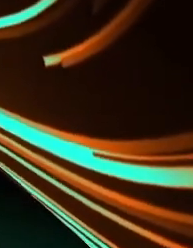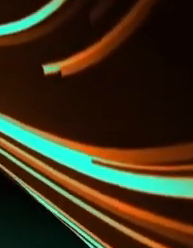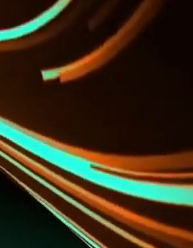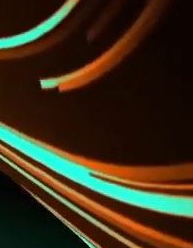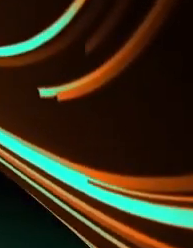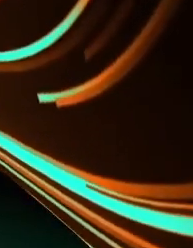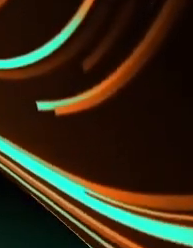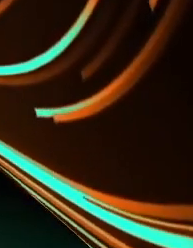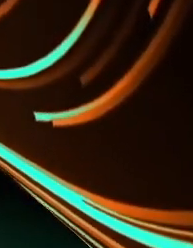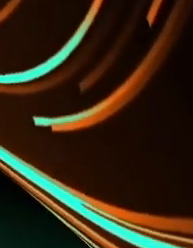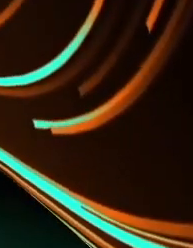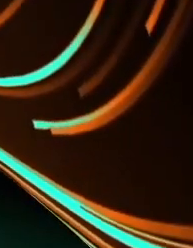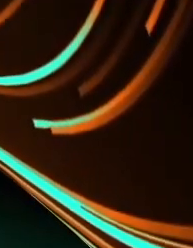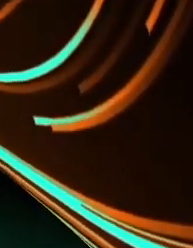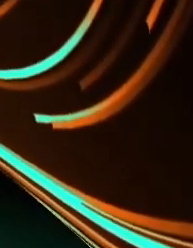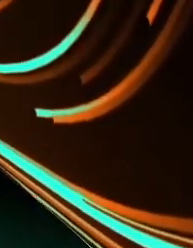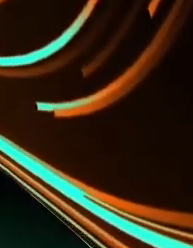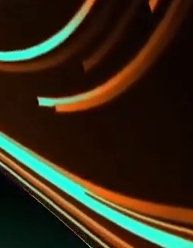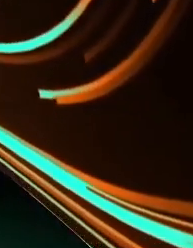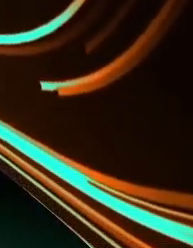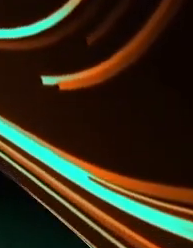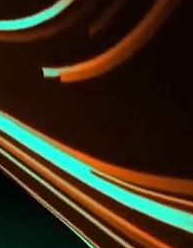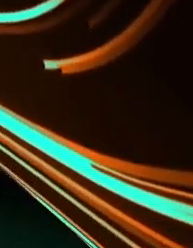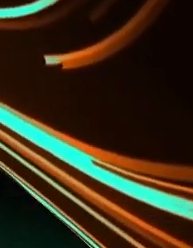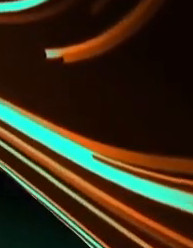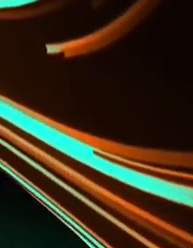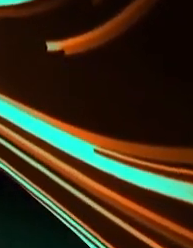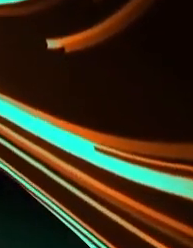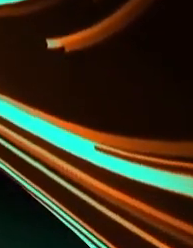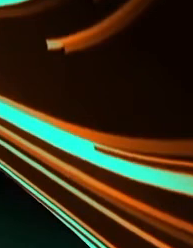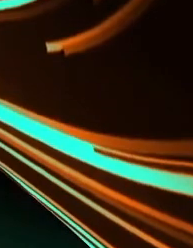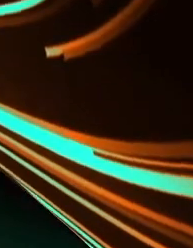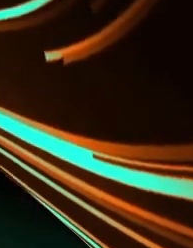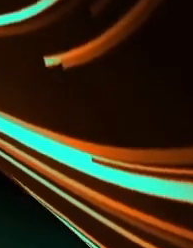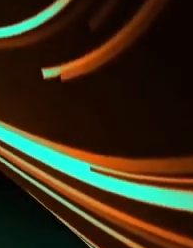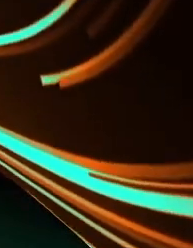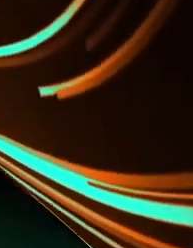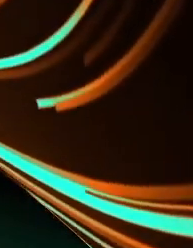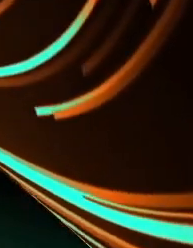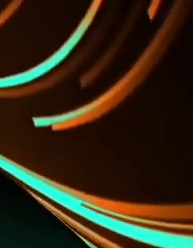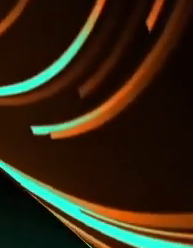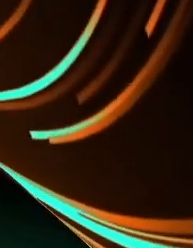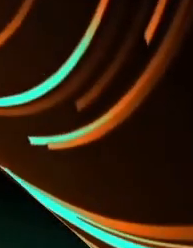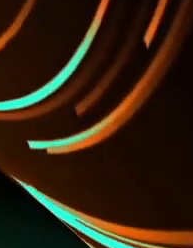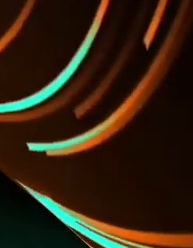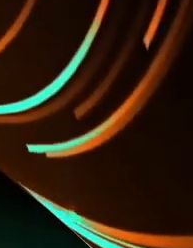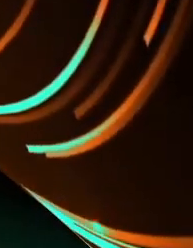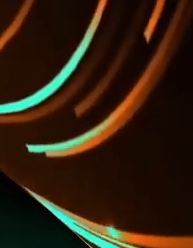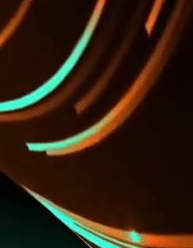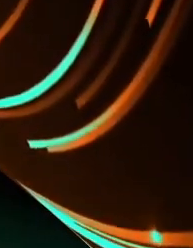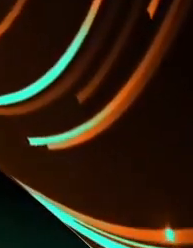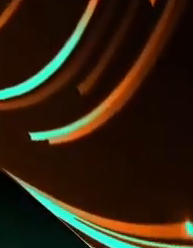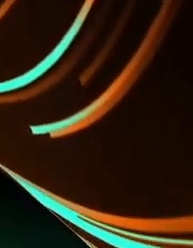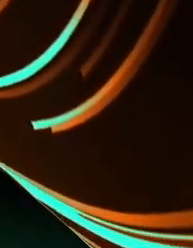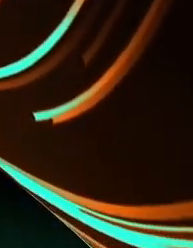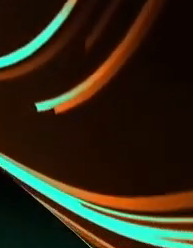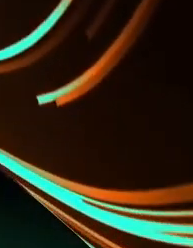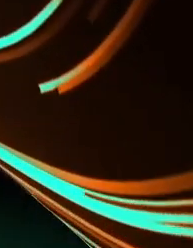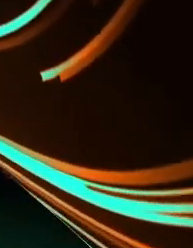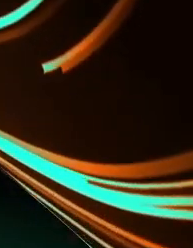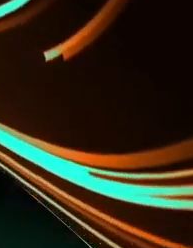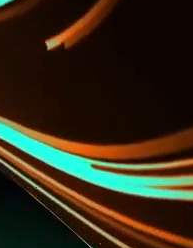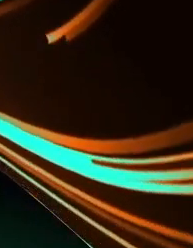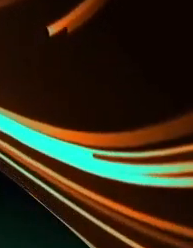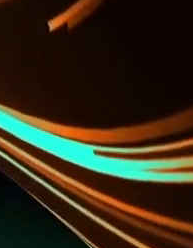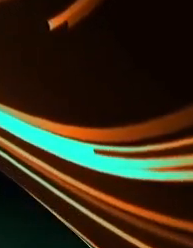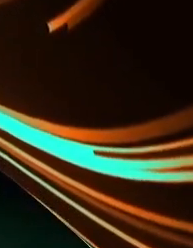donde se define un área de impacto y la idea es evaluar, presentarlo al CEA e indicar